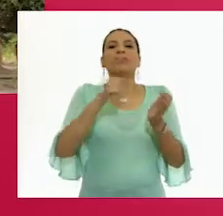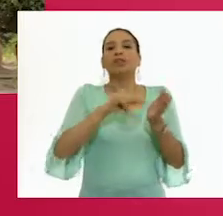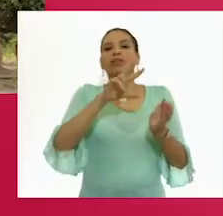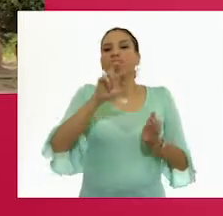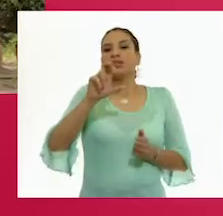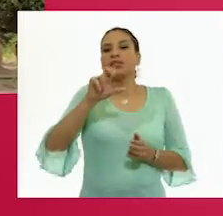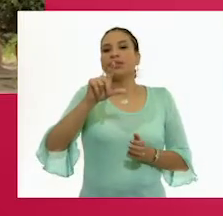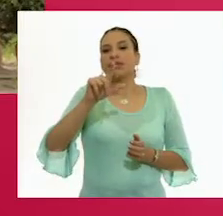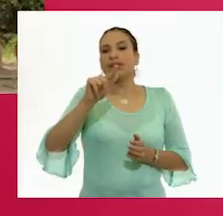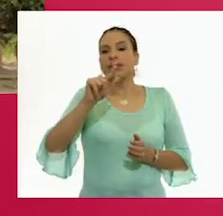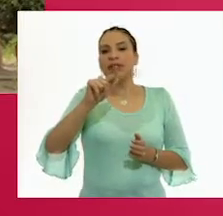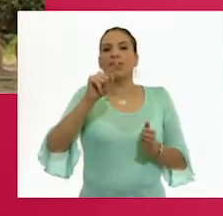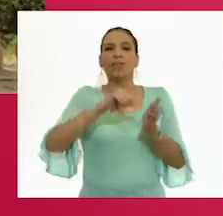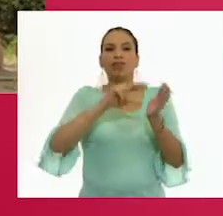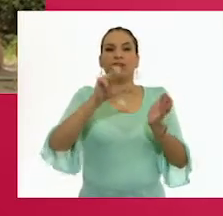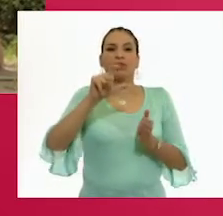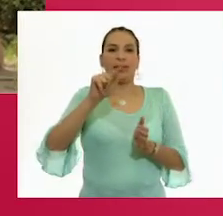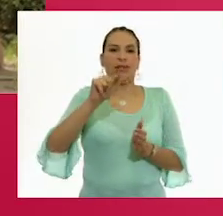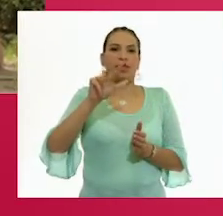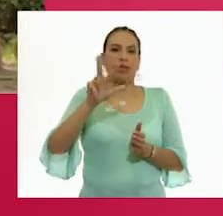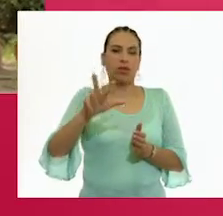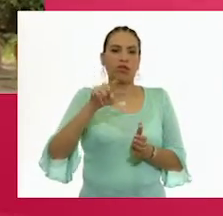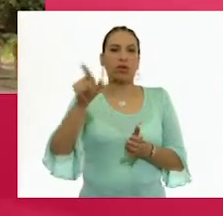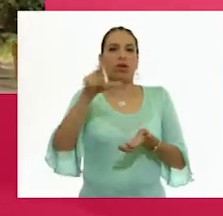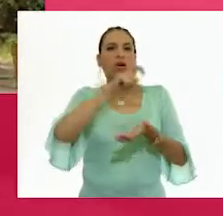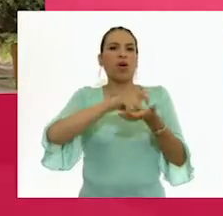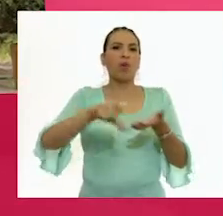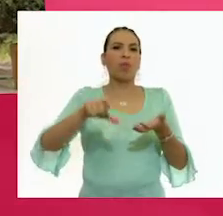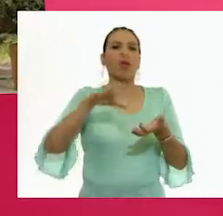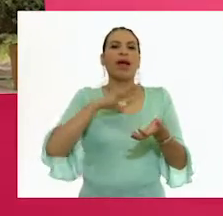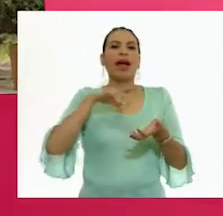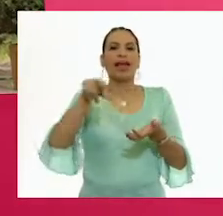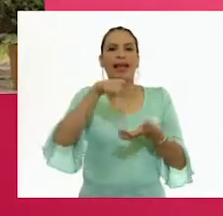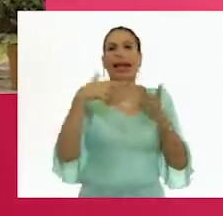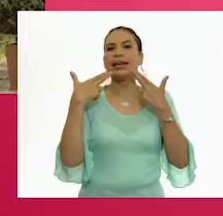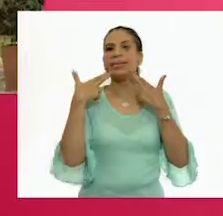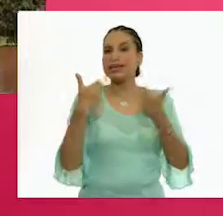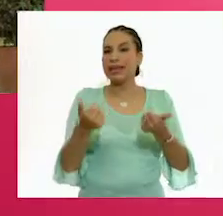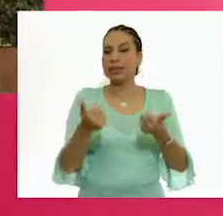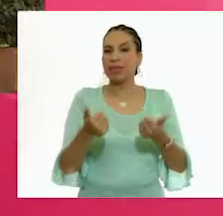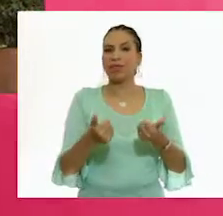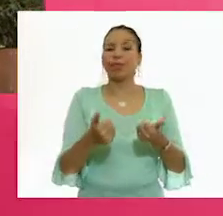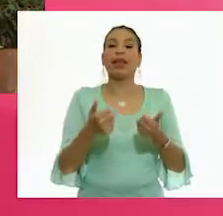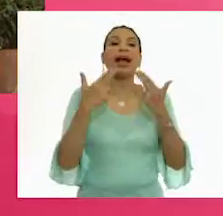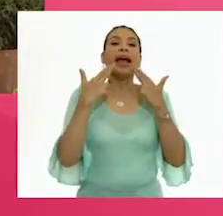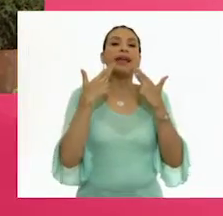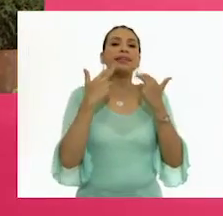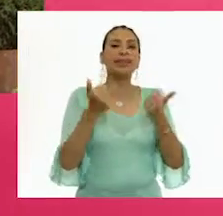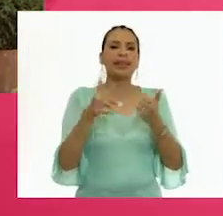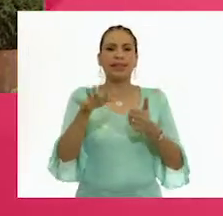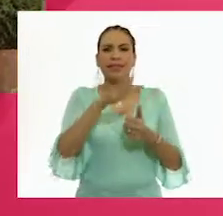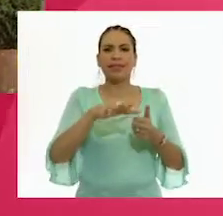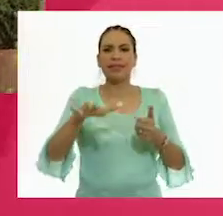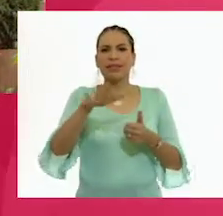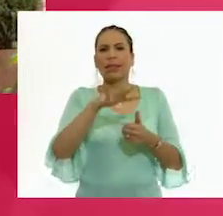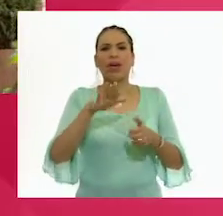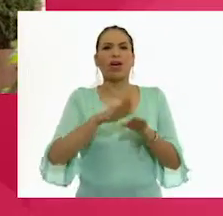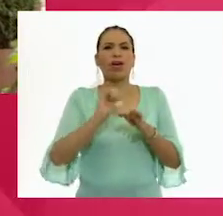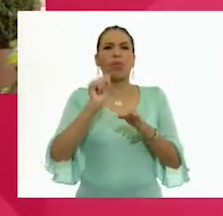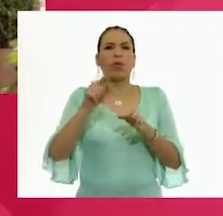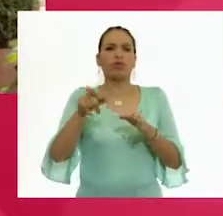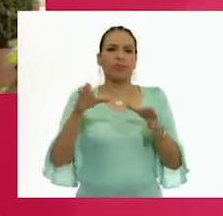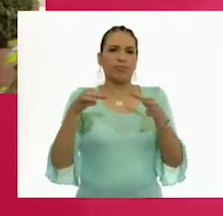1878, Manuel González compró la hacienda. Era una pequeña finca que era parte de una